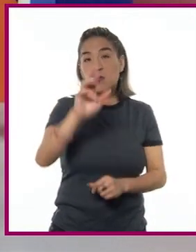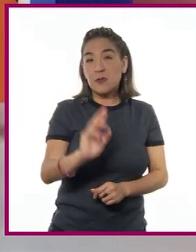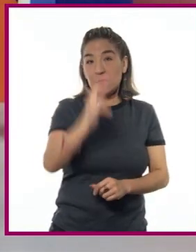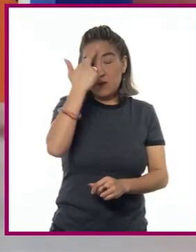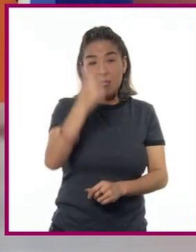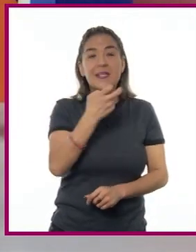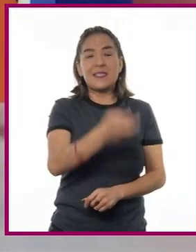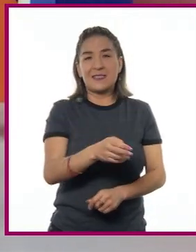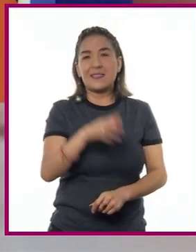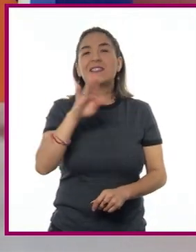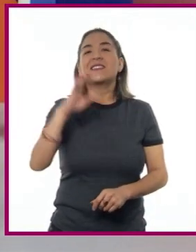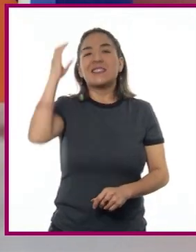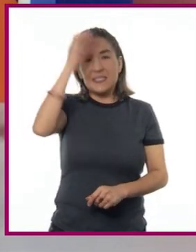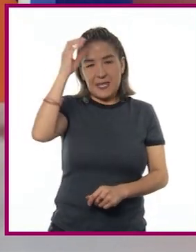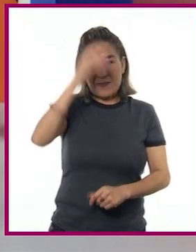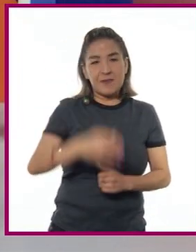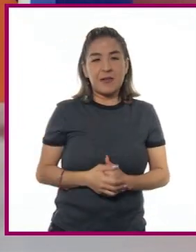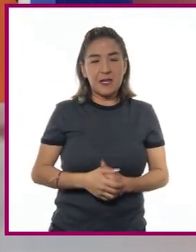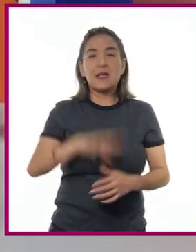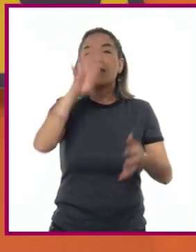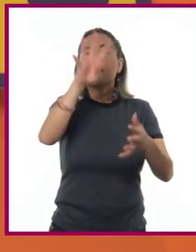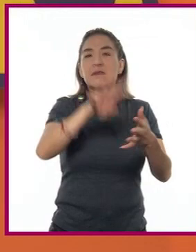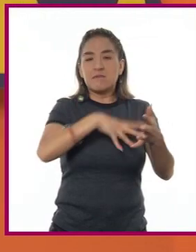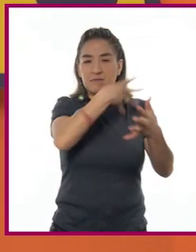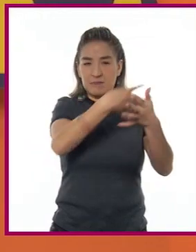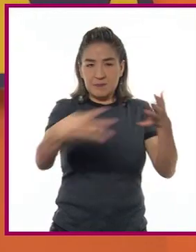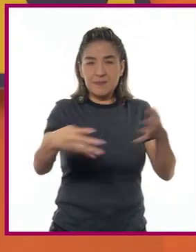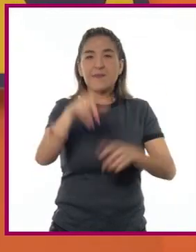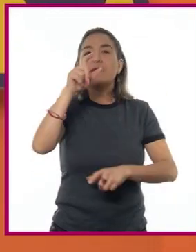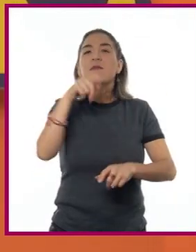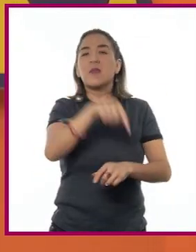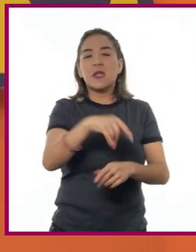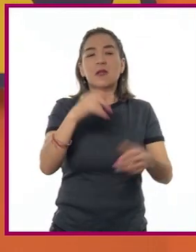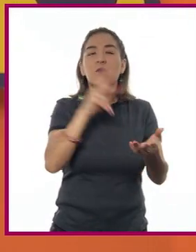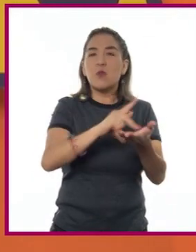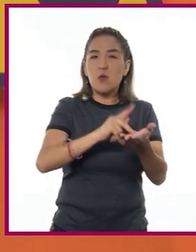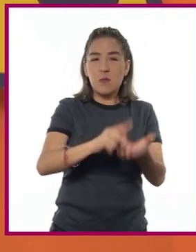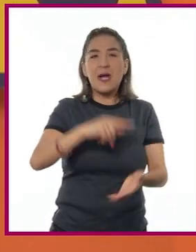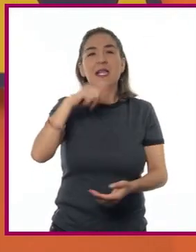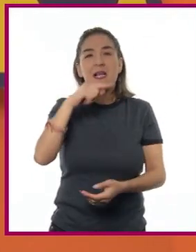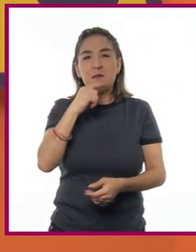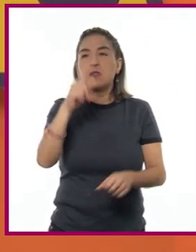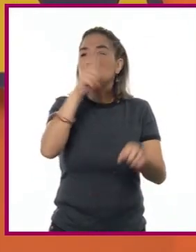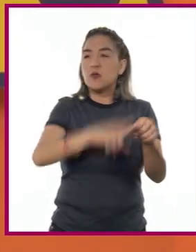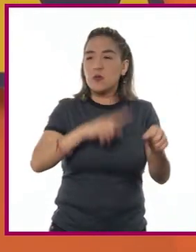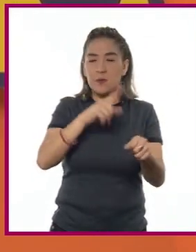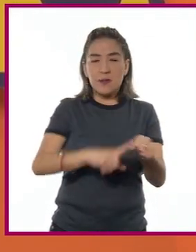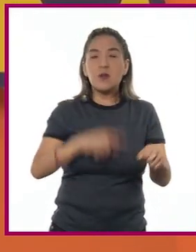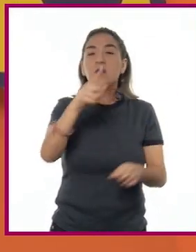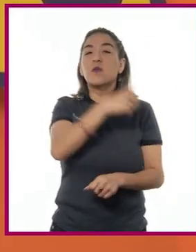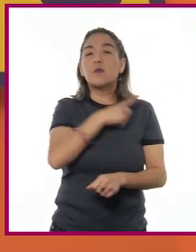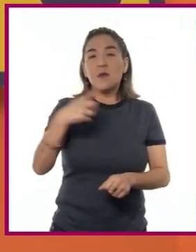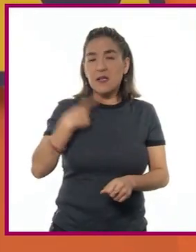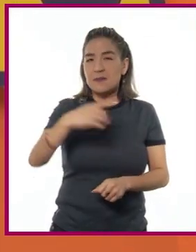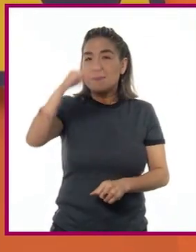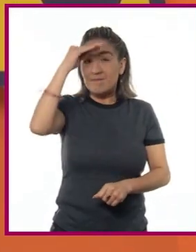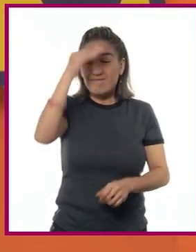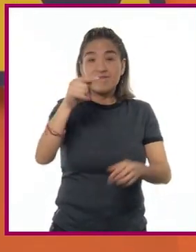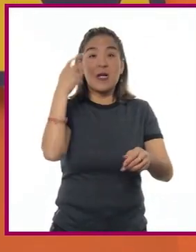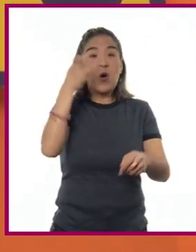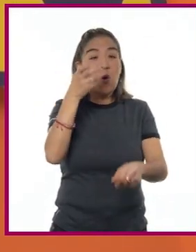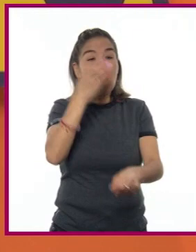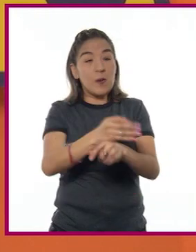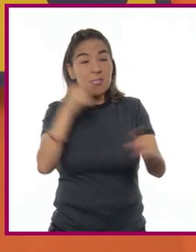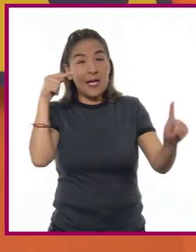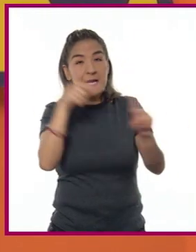su bitácora científica, tabla periódica, bolígrafos, lápiz y colores. Mantengan su pensamiento centrado en la